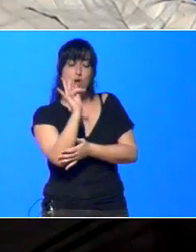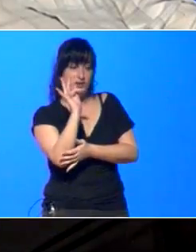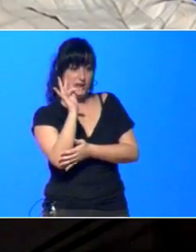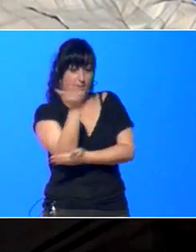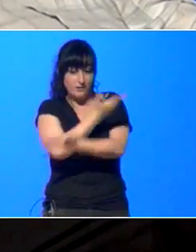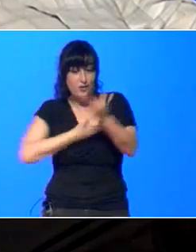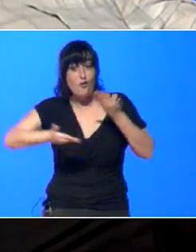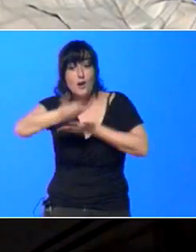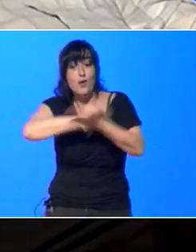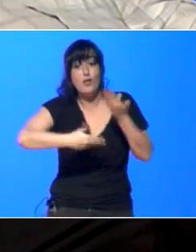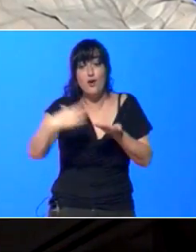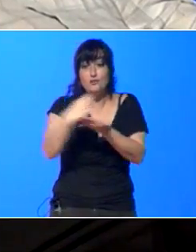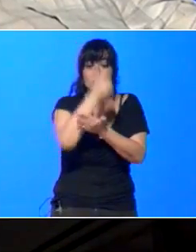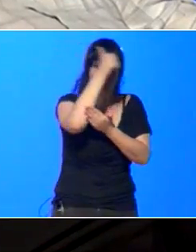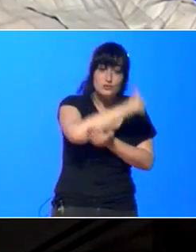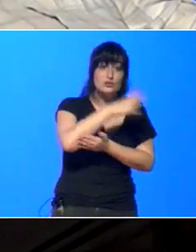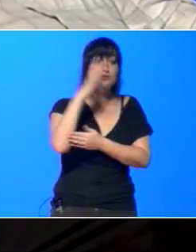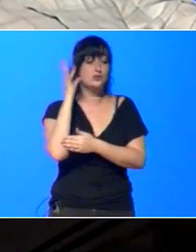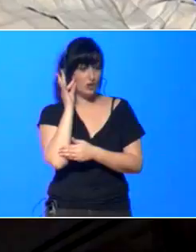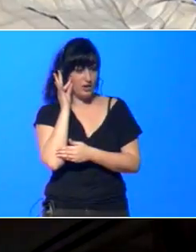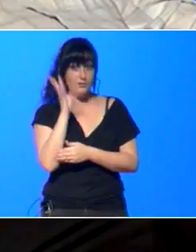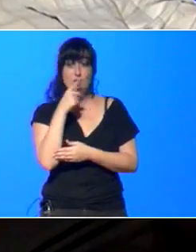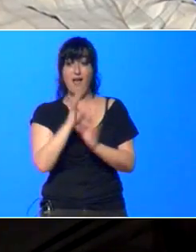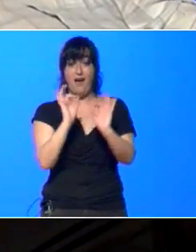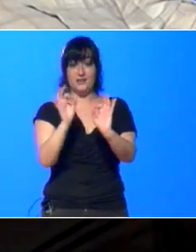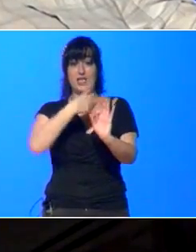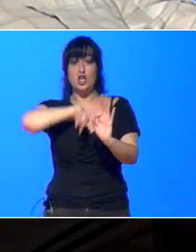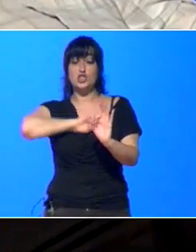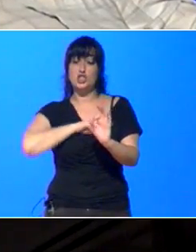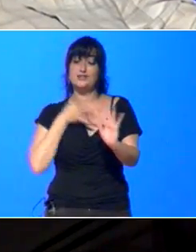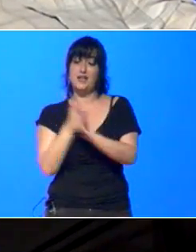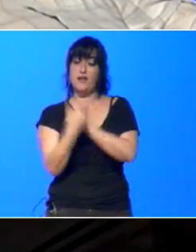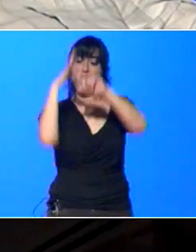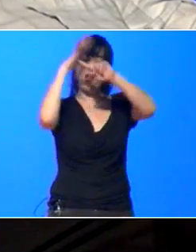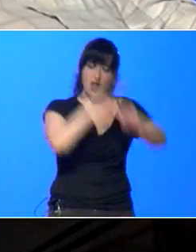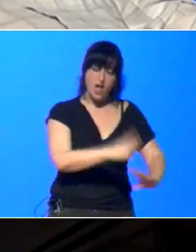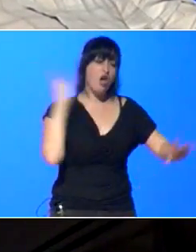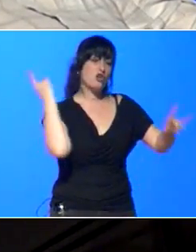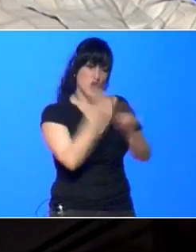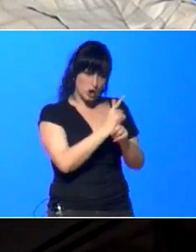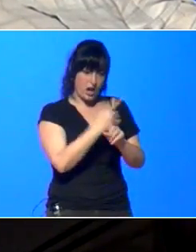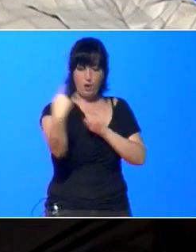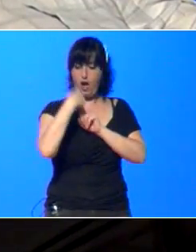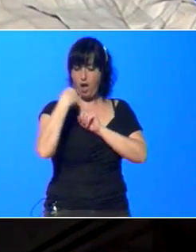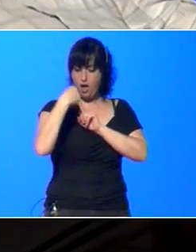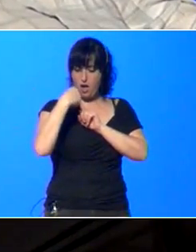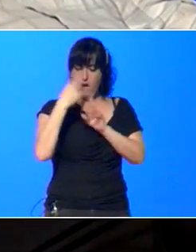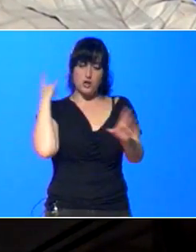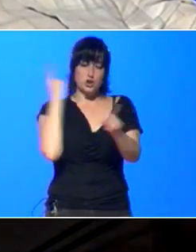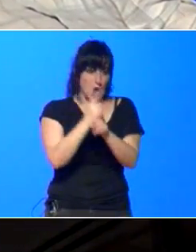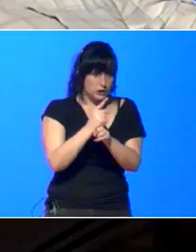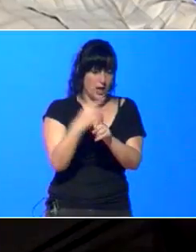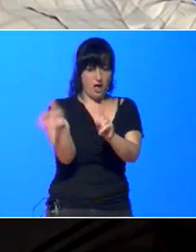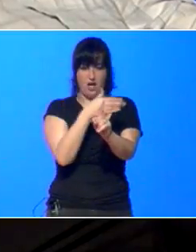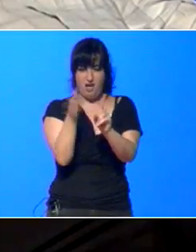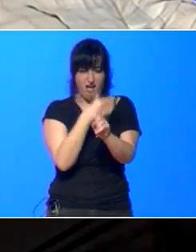todas. ¿Por qué? Porque así nos opondremos a la discriminación, así nos opondremos al bullying, al abuso, al